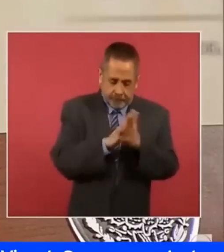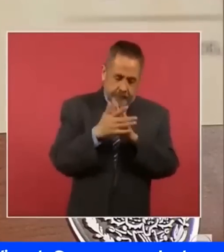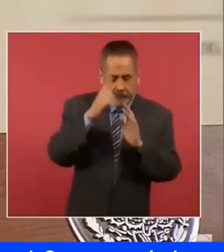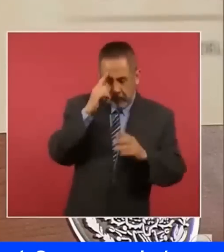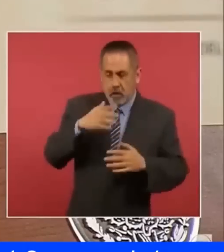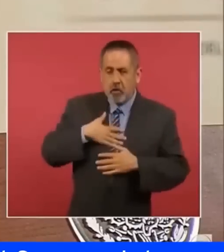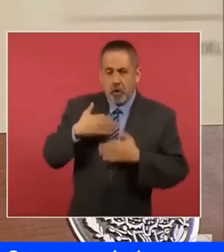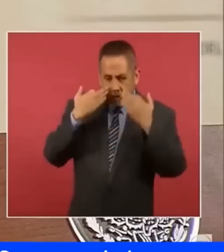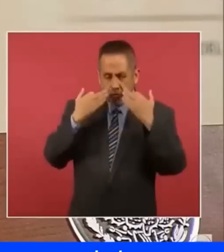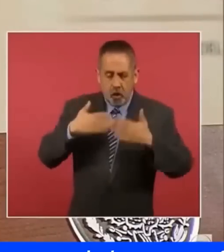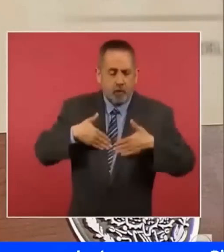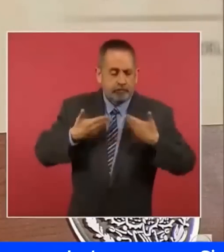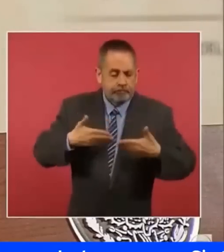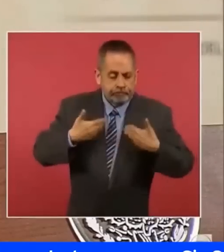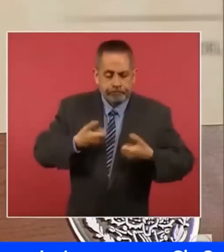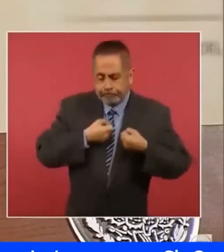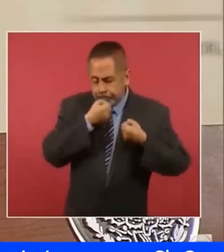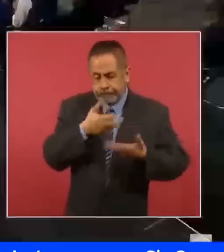testigo,